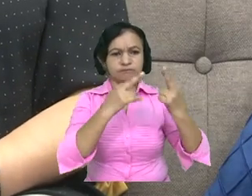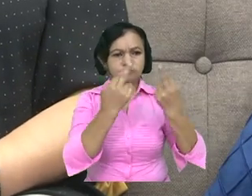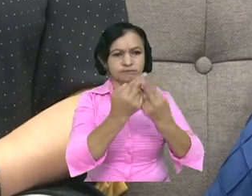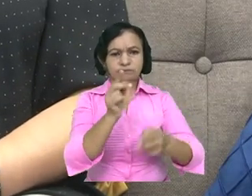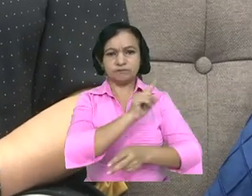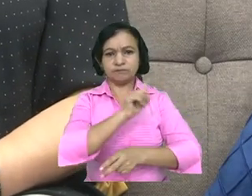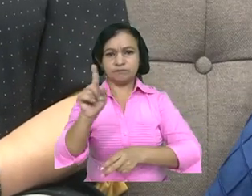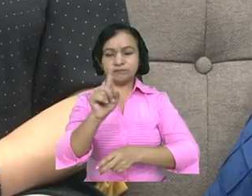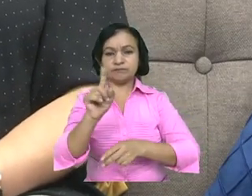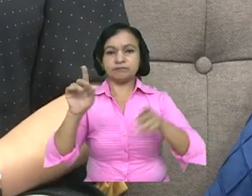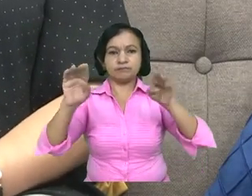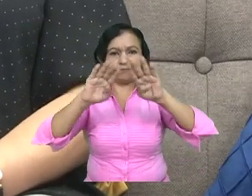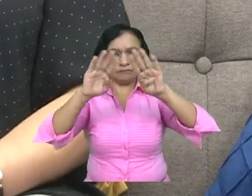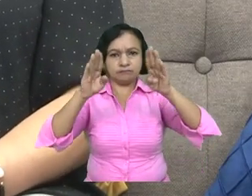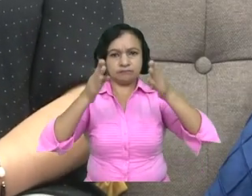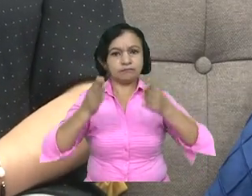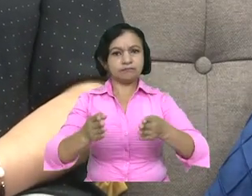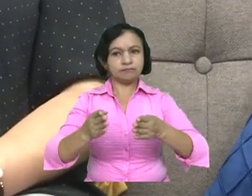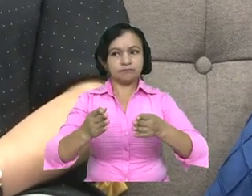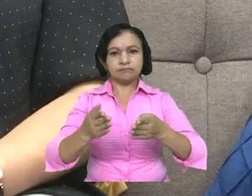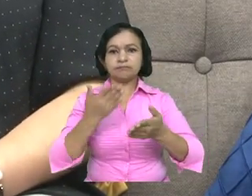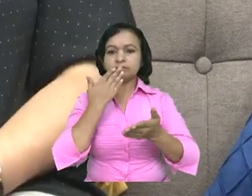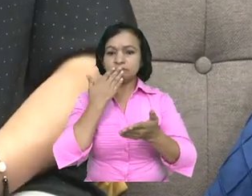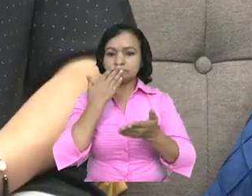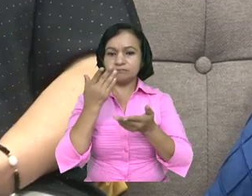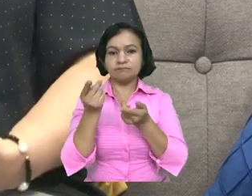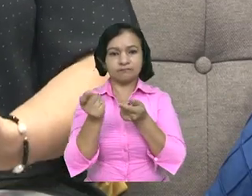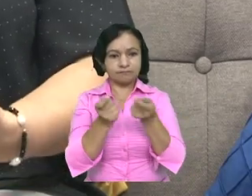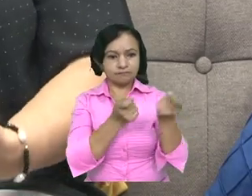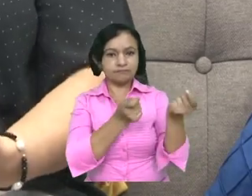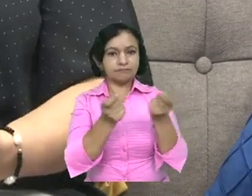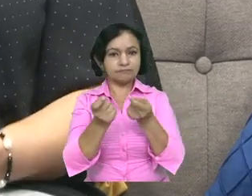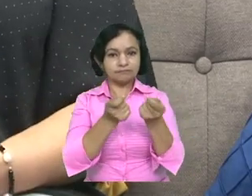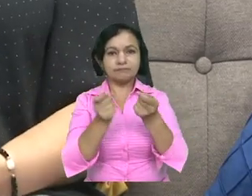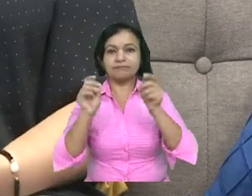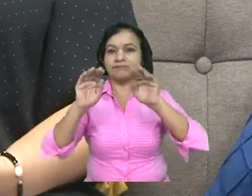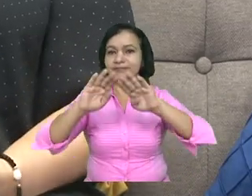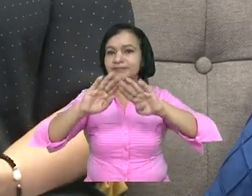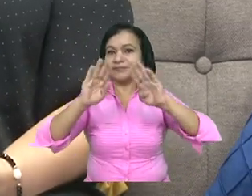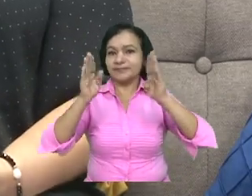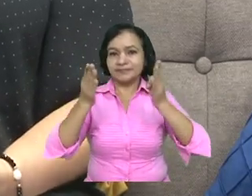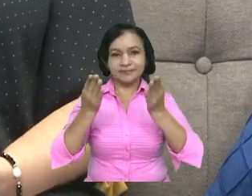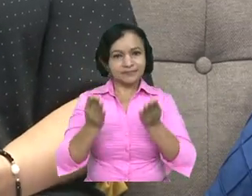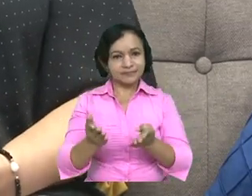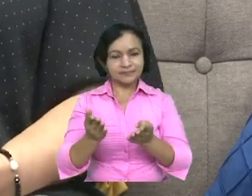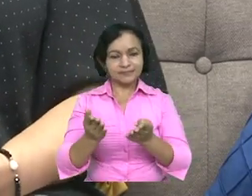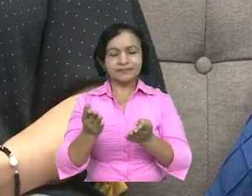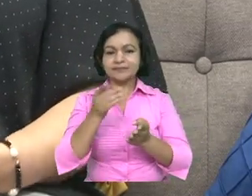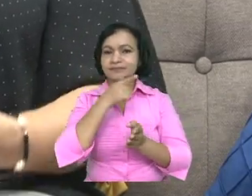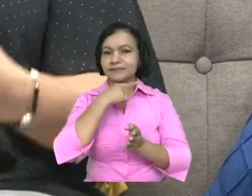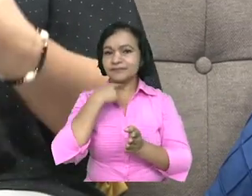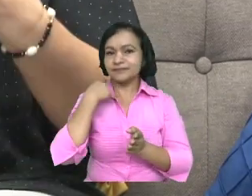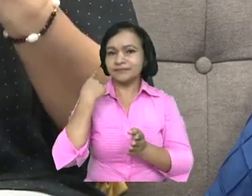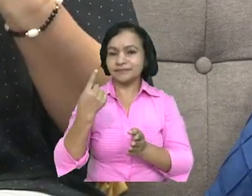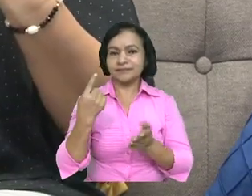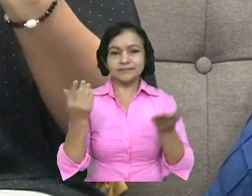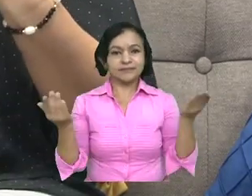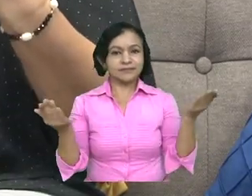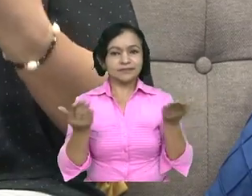las mujeres somos buenas administradoras, las mujeres somos conscientes, o sea, somos